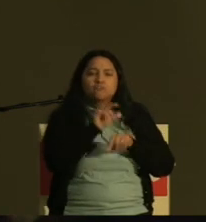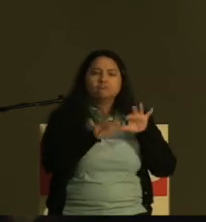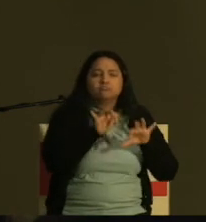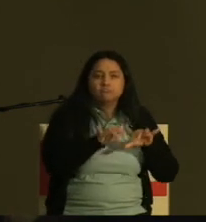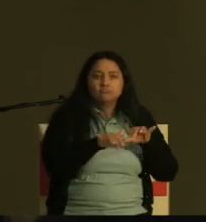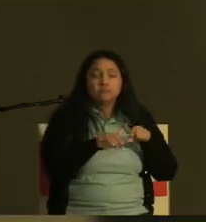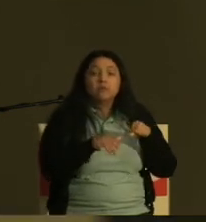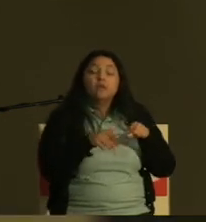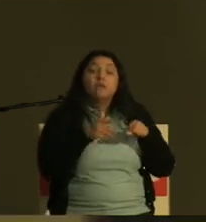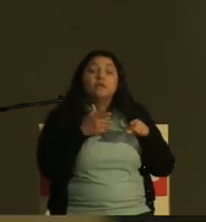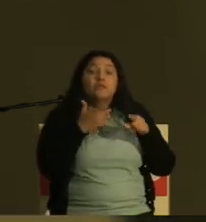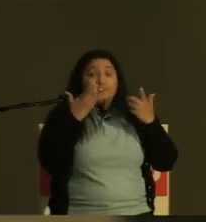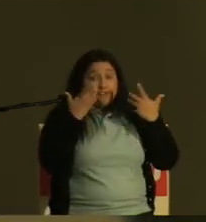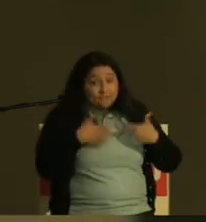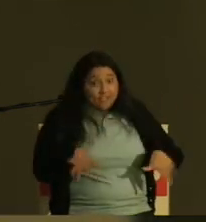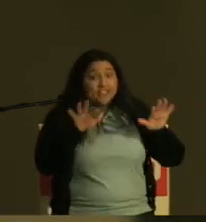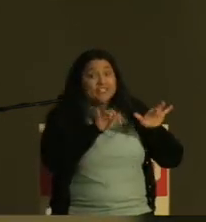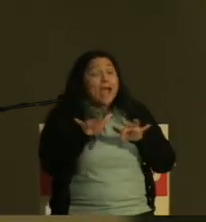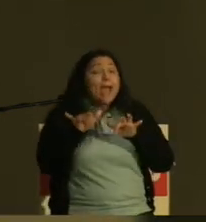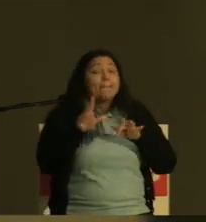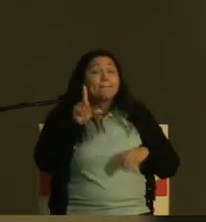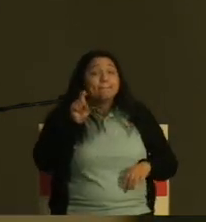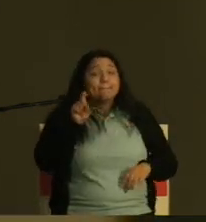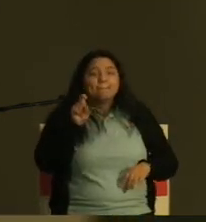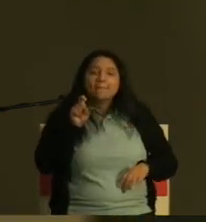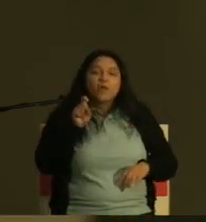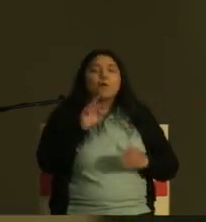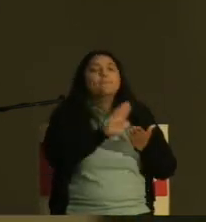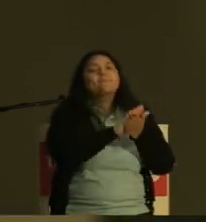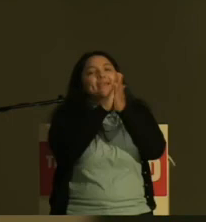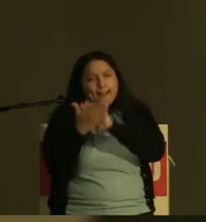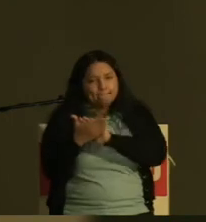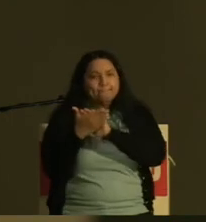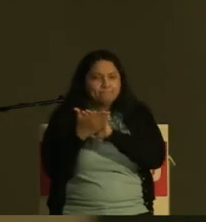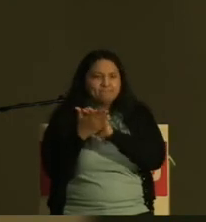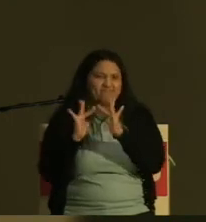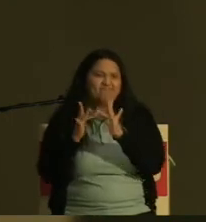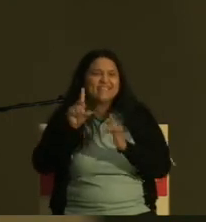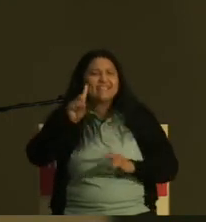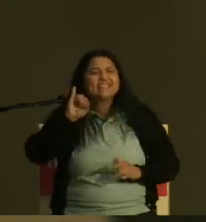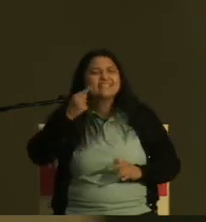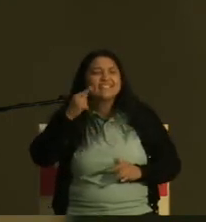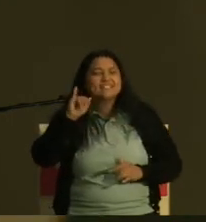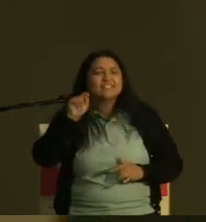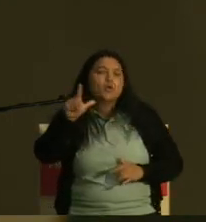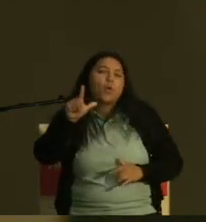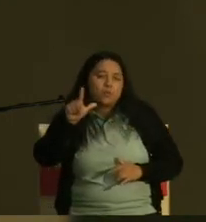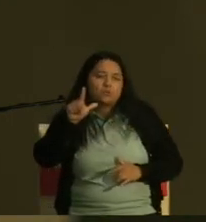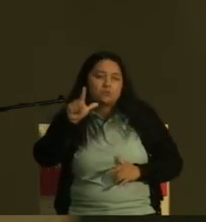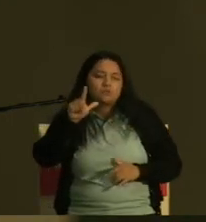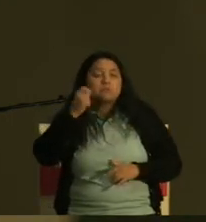no termina allí, sino que lo digitalizo porque no... hay que digitalizarlo, pero lo digitalizo en mi